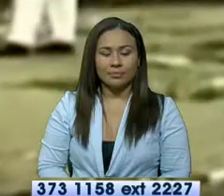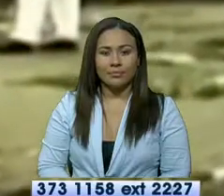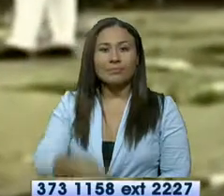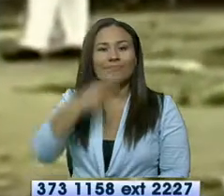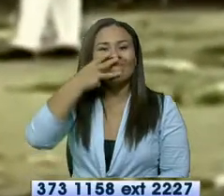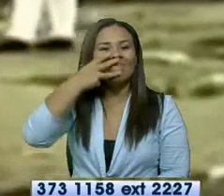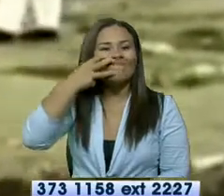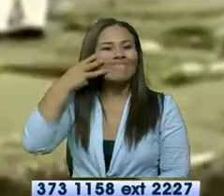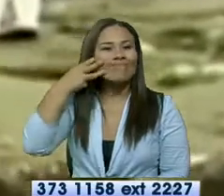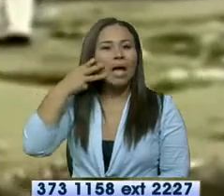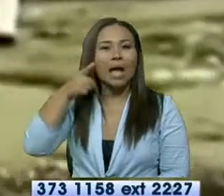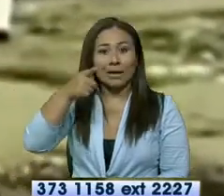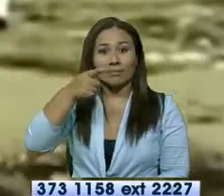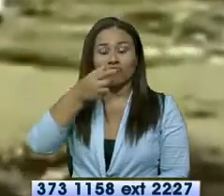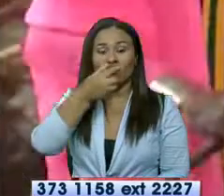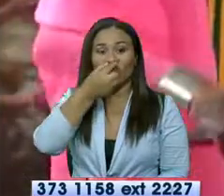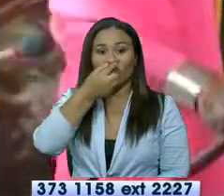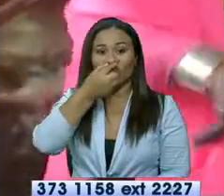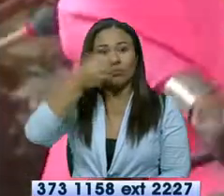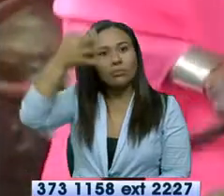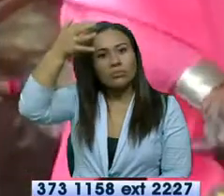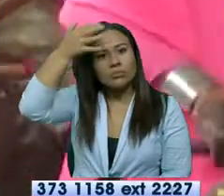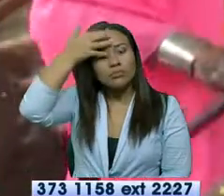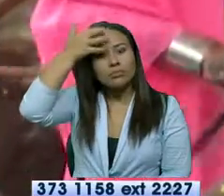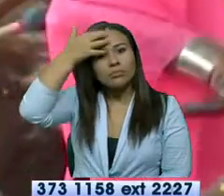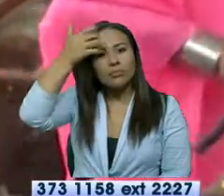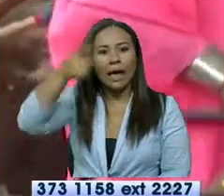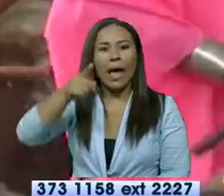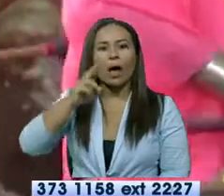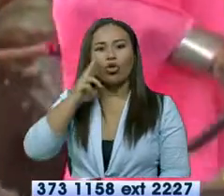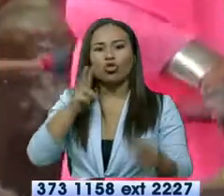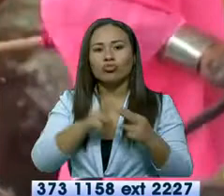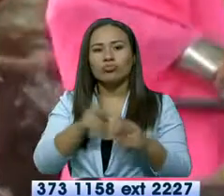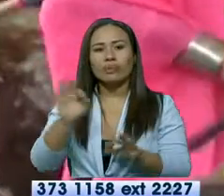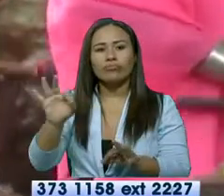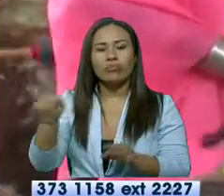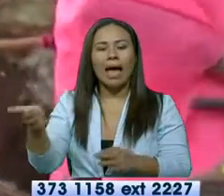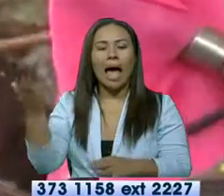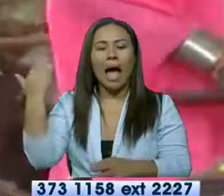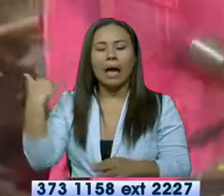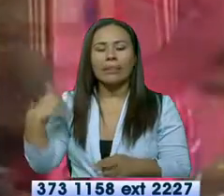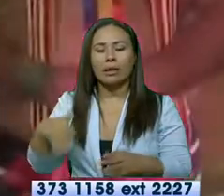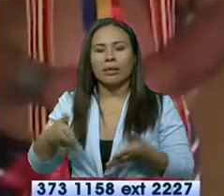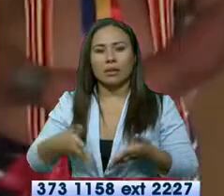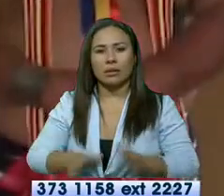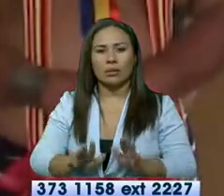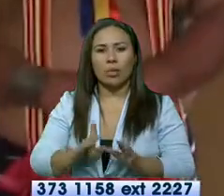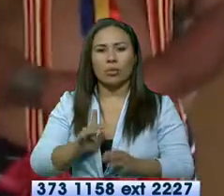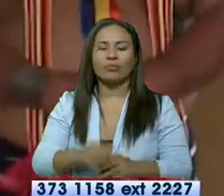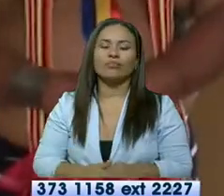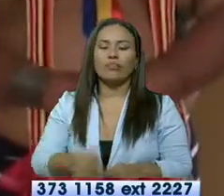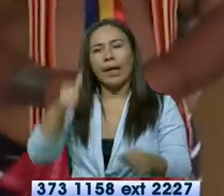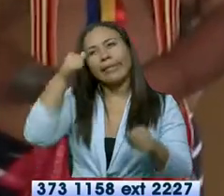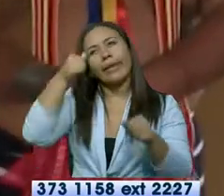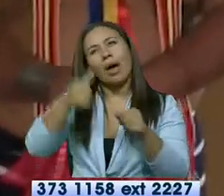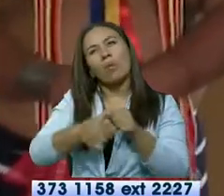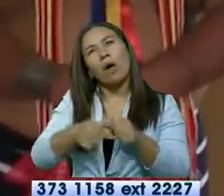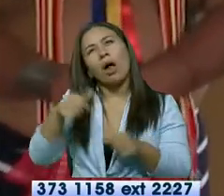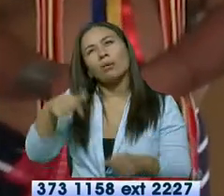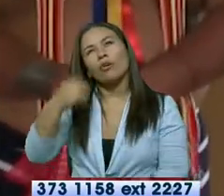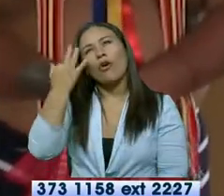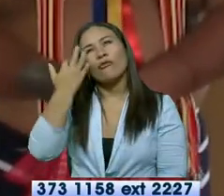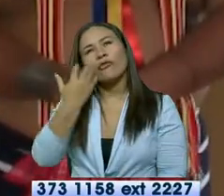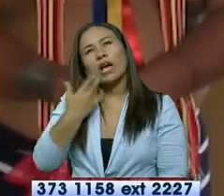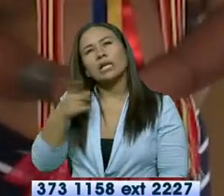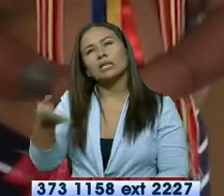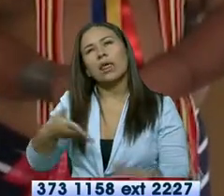Como el eterno gobernador de la nacionalidad Sáchila, fue recordado a Abraham Kalaza con el día de su natalicio. El líder de la nacionalidad y